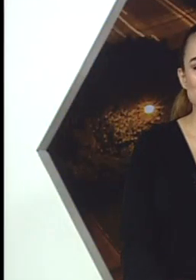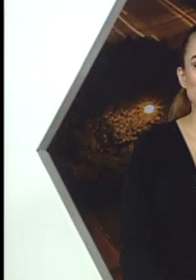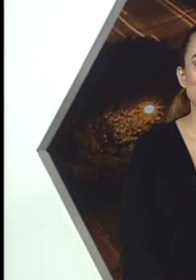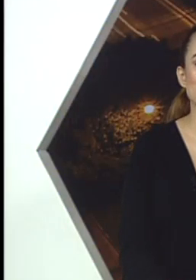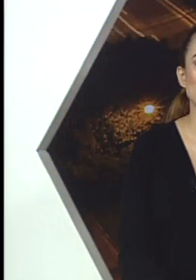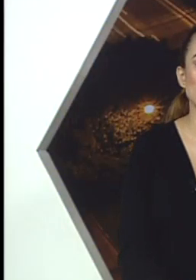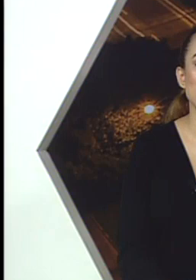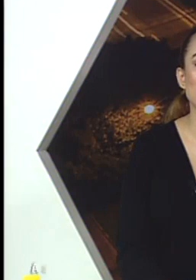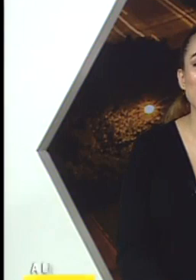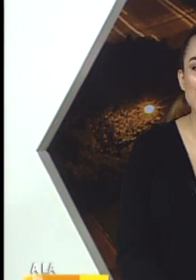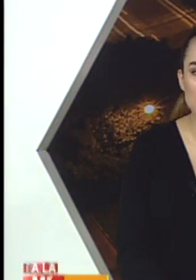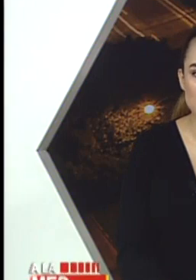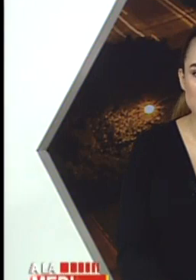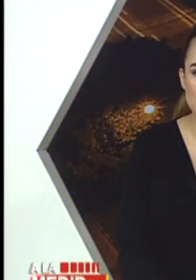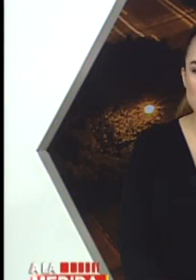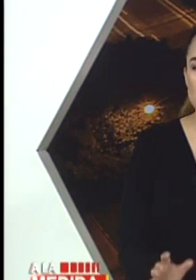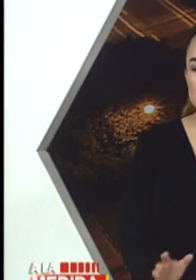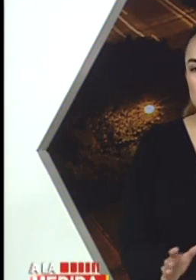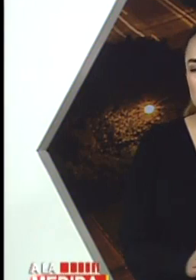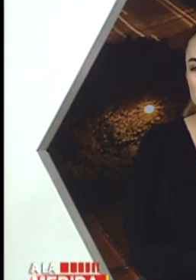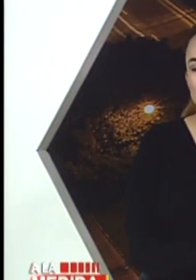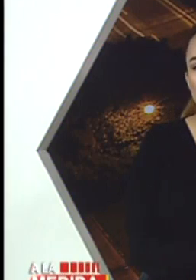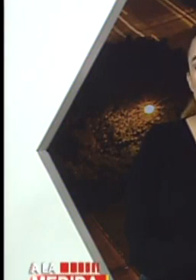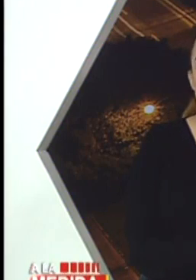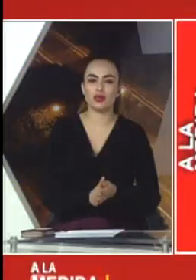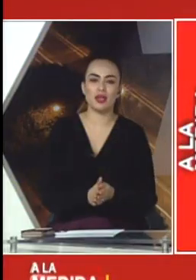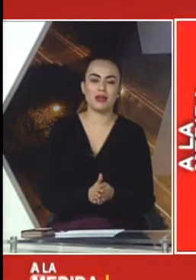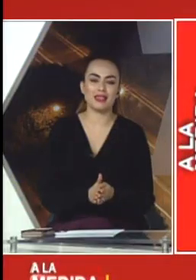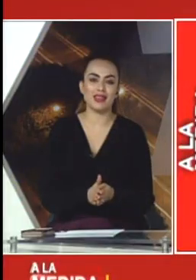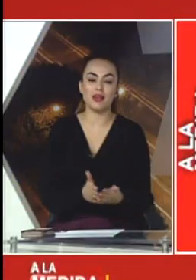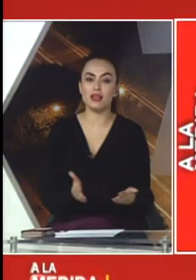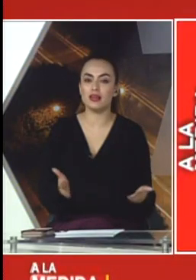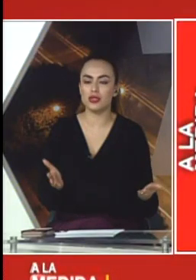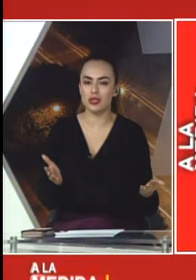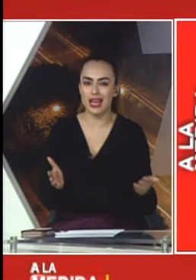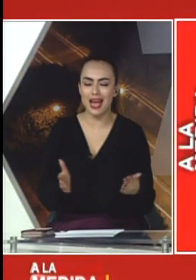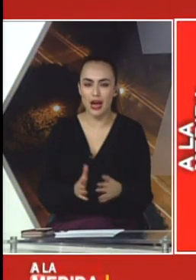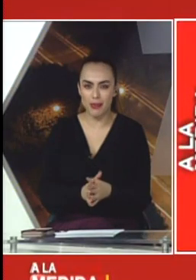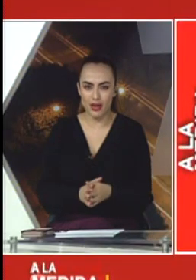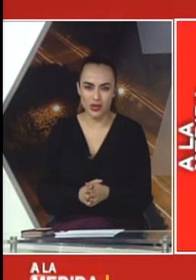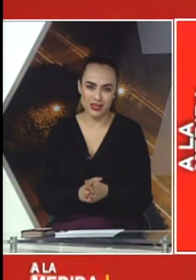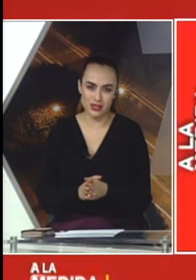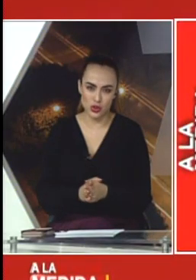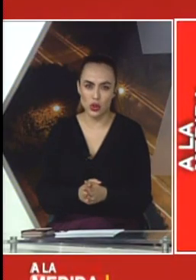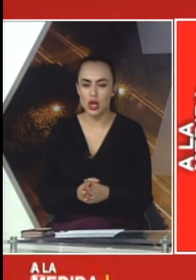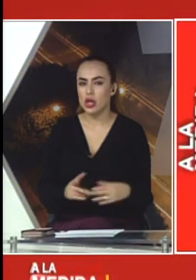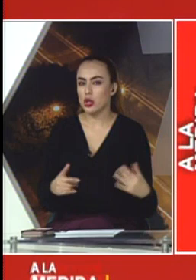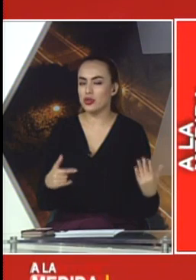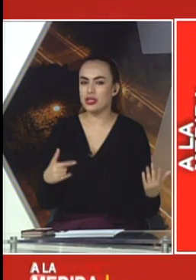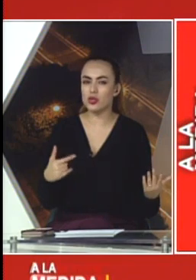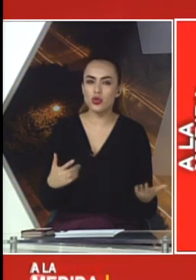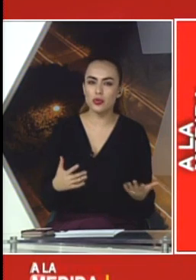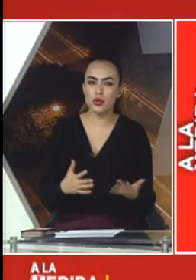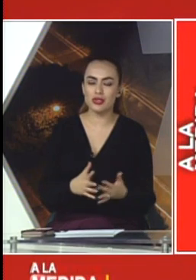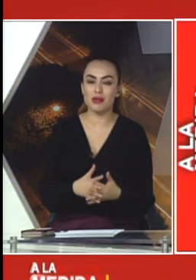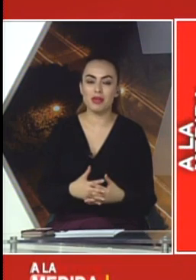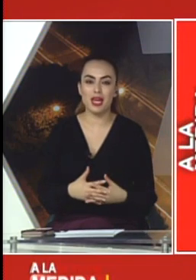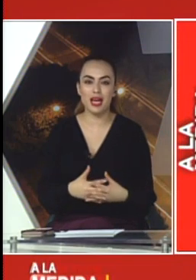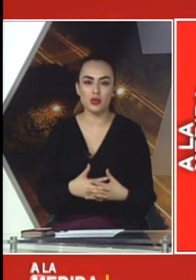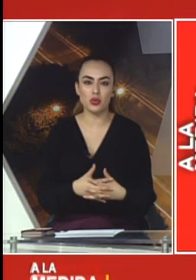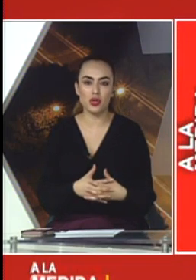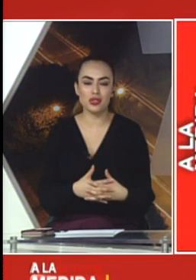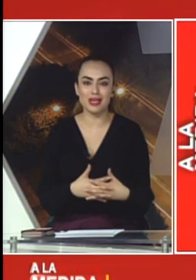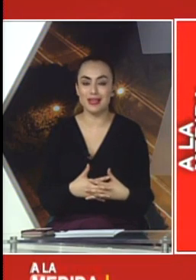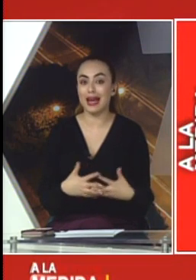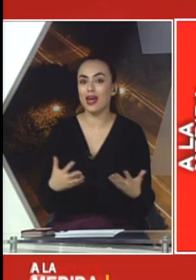Gracias por seguir en sintonía de A La Medida. Hablemos entonces de uno de los temas que a nivel internacional ha acaparado la atención, los disturbios y